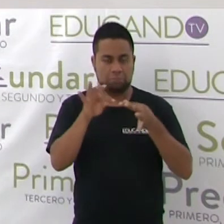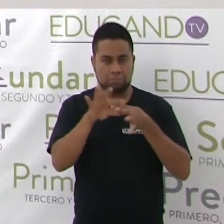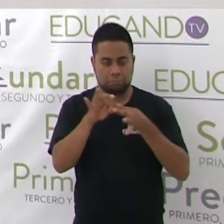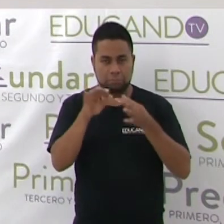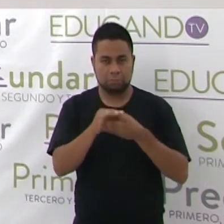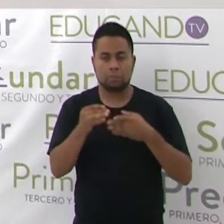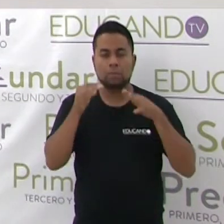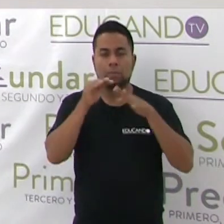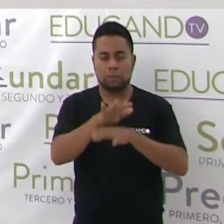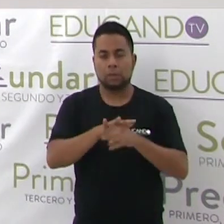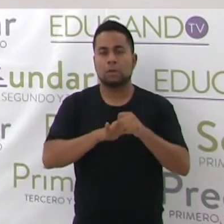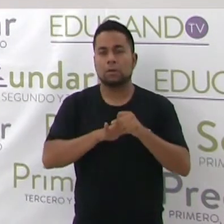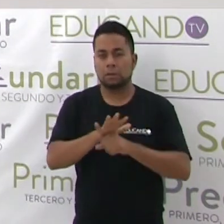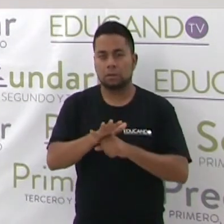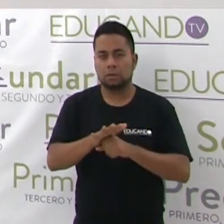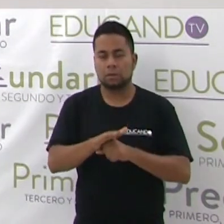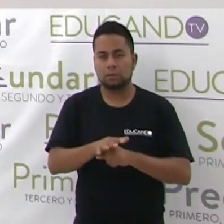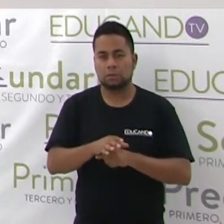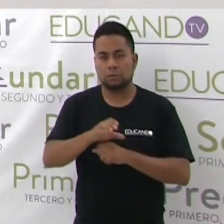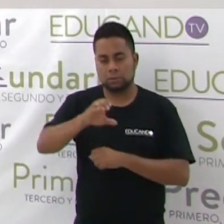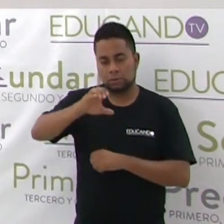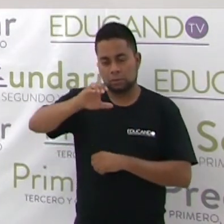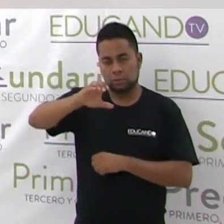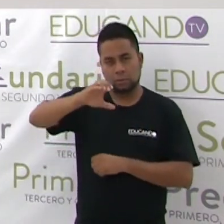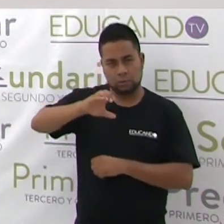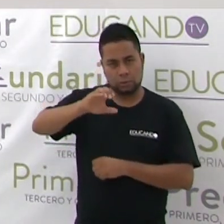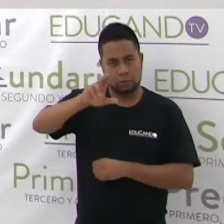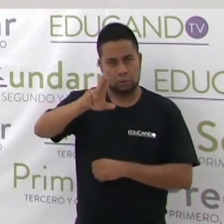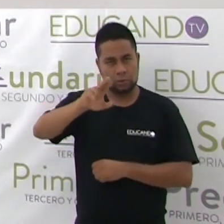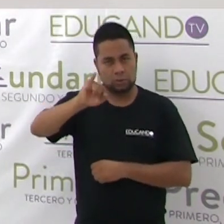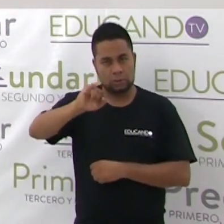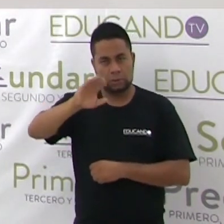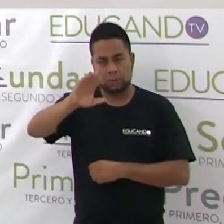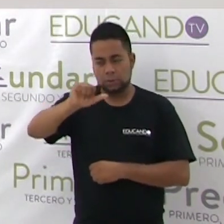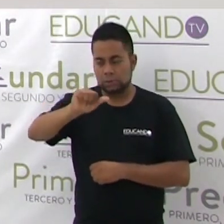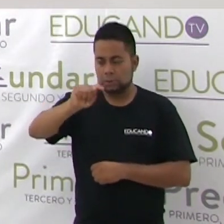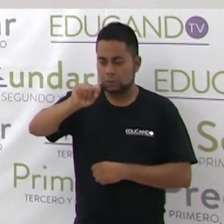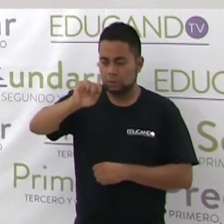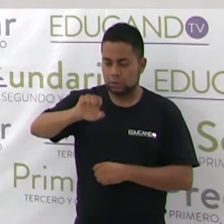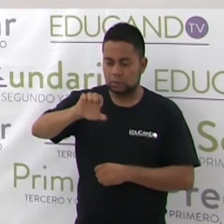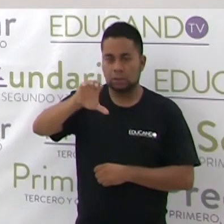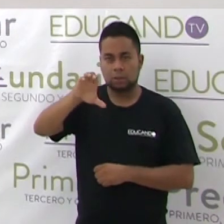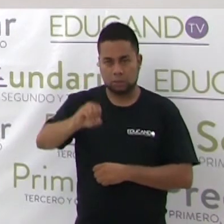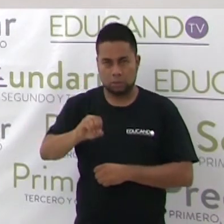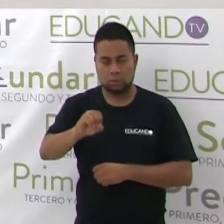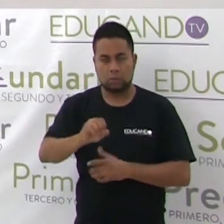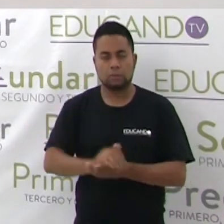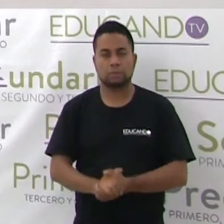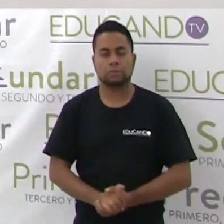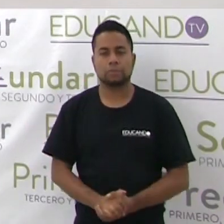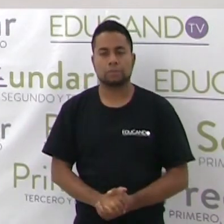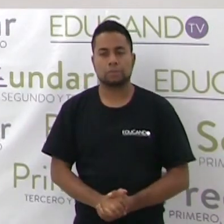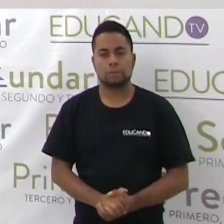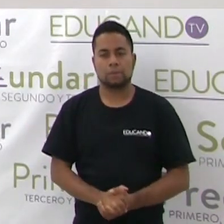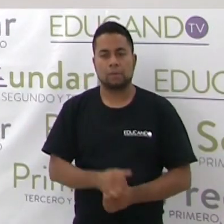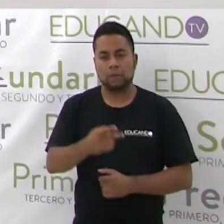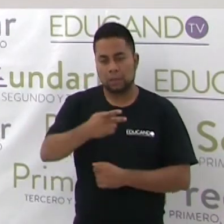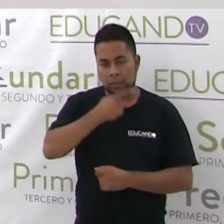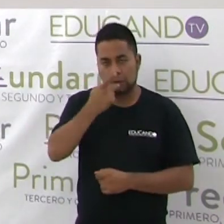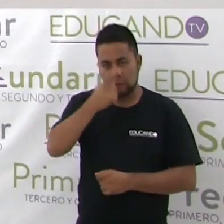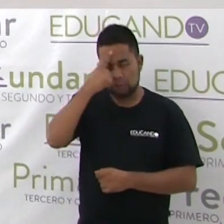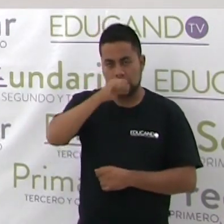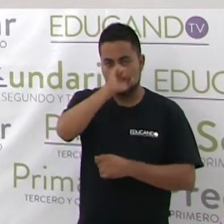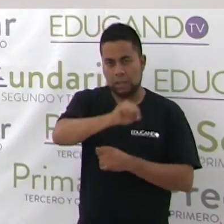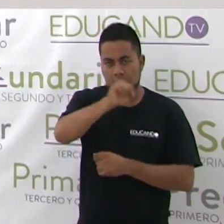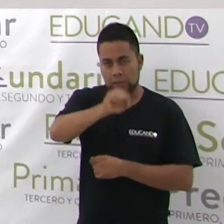acerca del huicateco. ¿Sí? El huicateco se habla en la